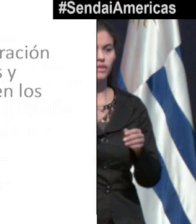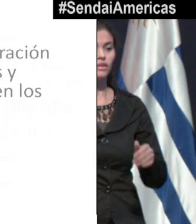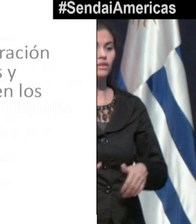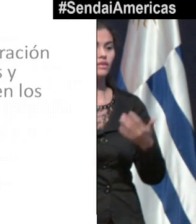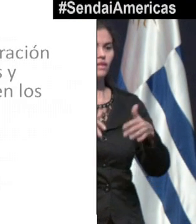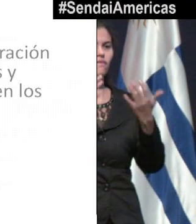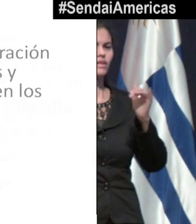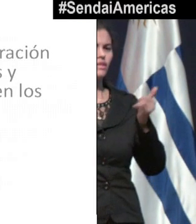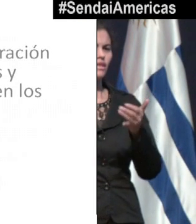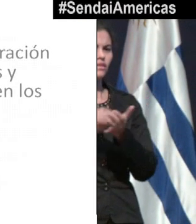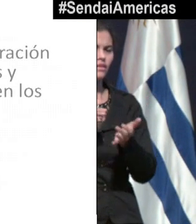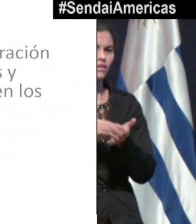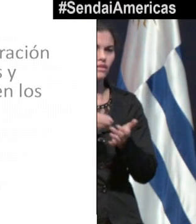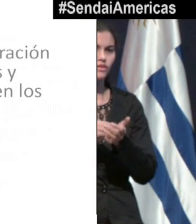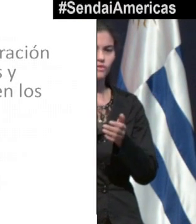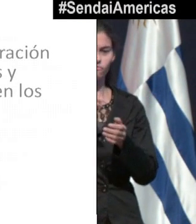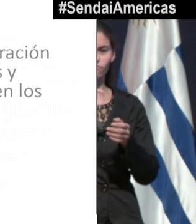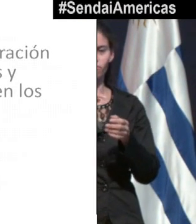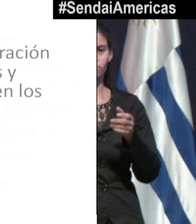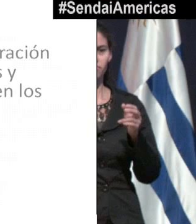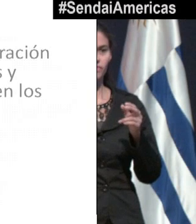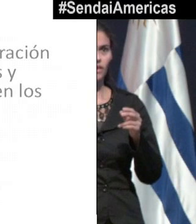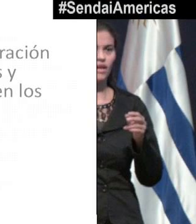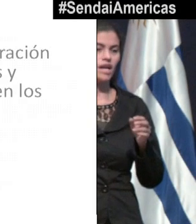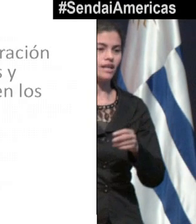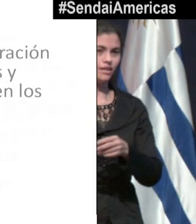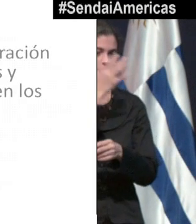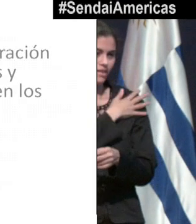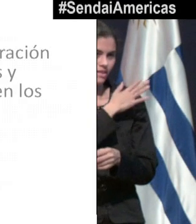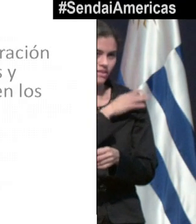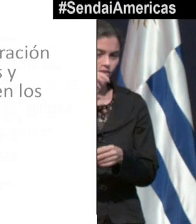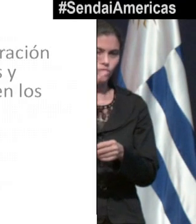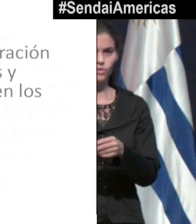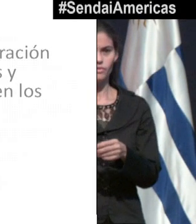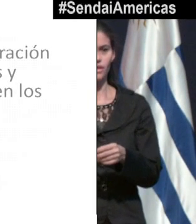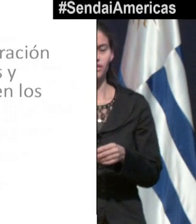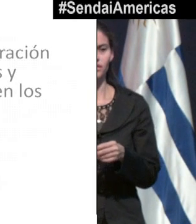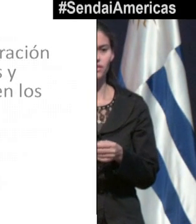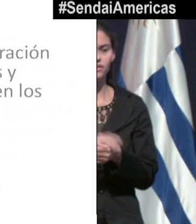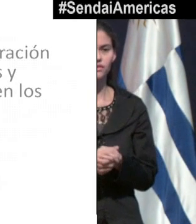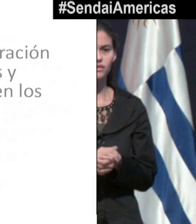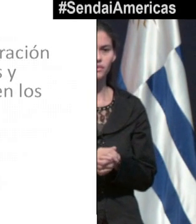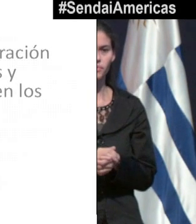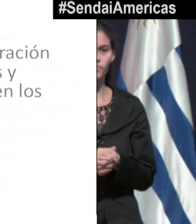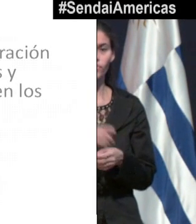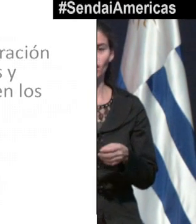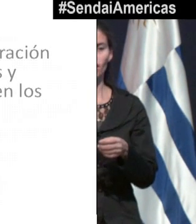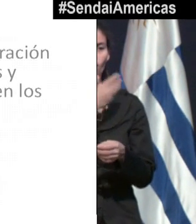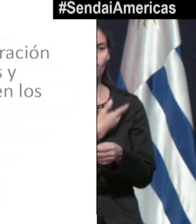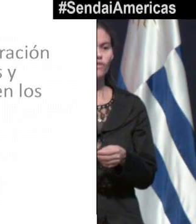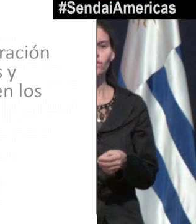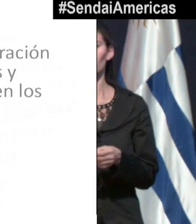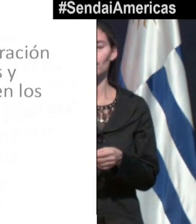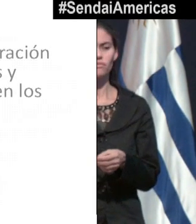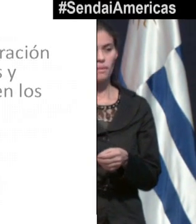la realización de la Plataforma Global para la Reducción del Riesgo de Desastres que el Gobierno de